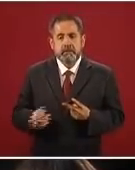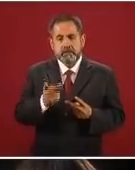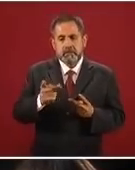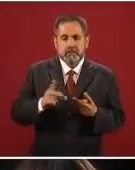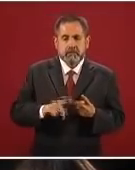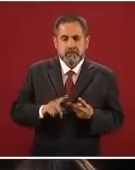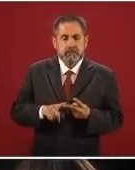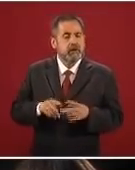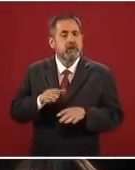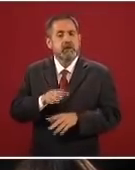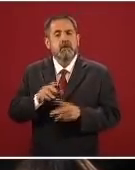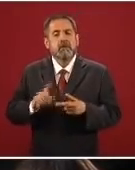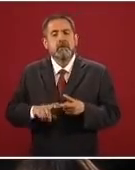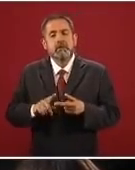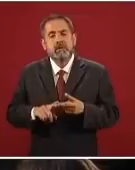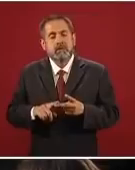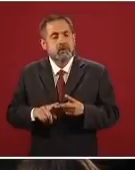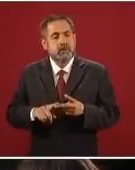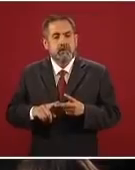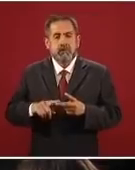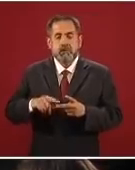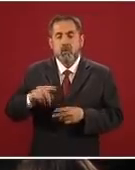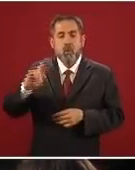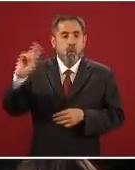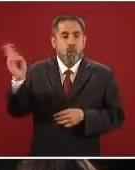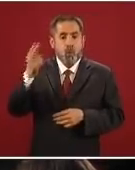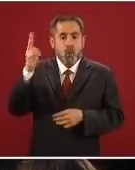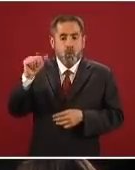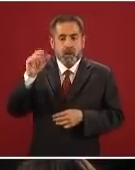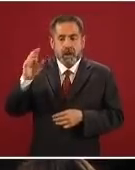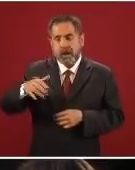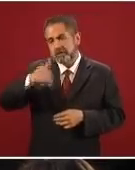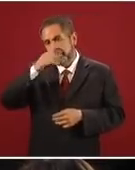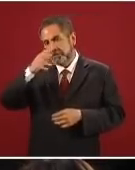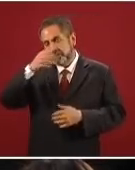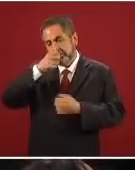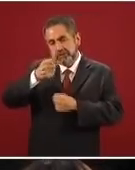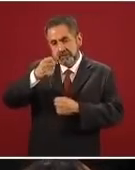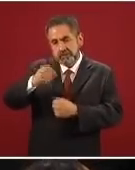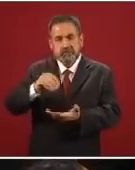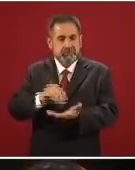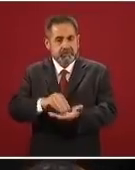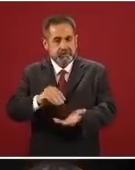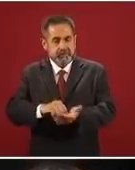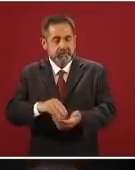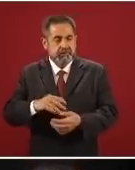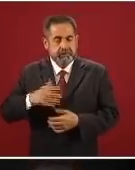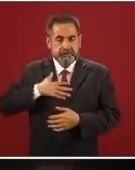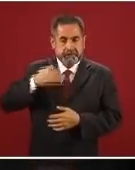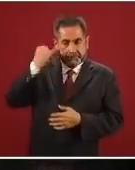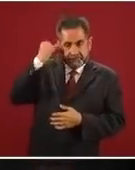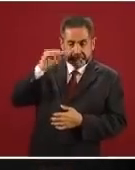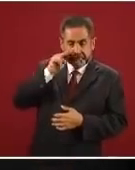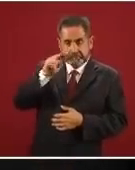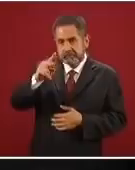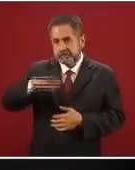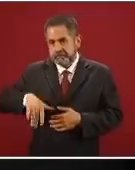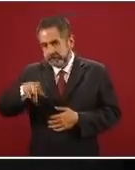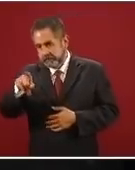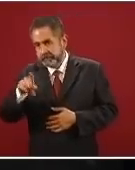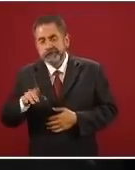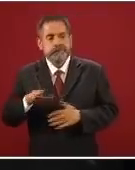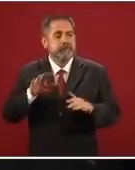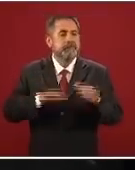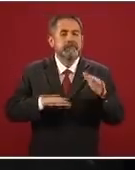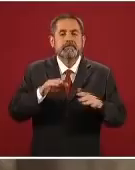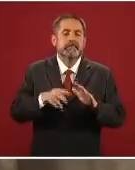es sobre las protestas en la UNAM, presidente, siguen. Hay, desde mi punto de vista, y como usted señalaba, bueno, algunas veces